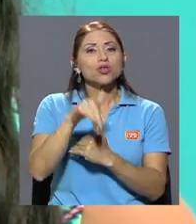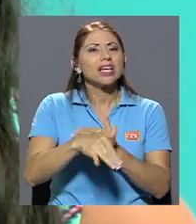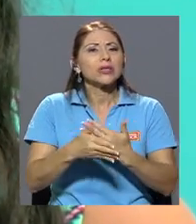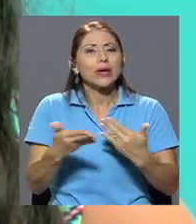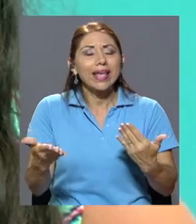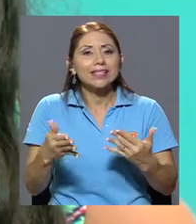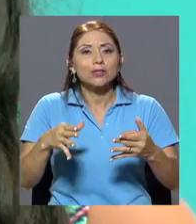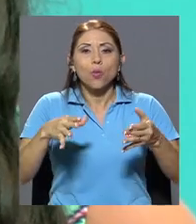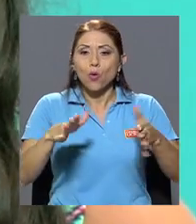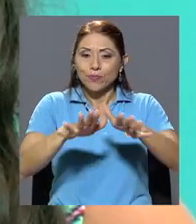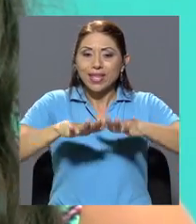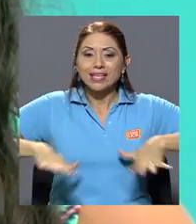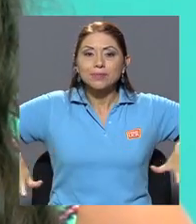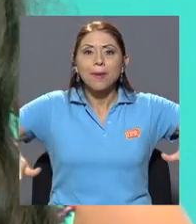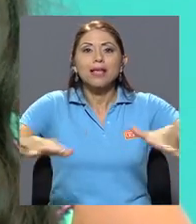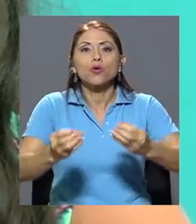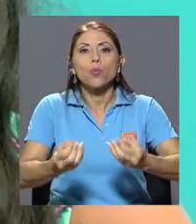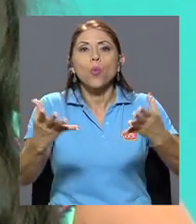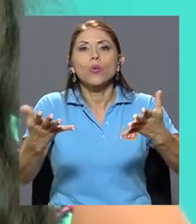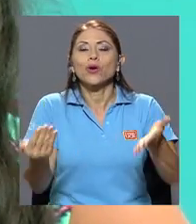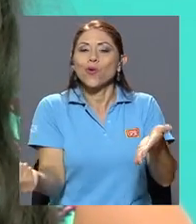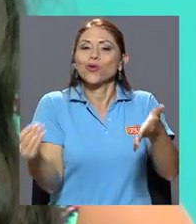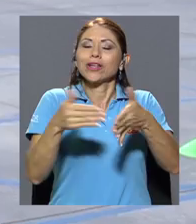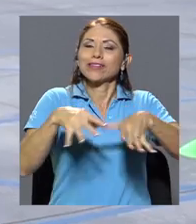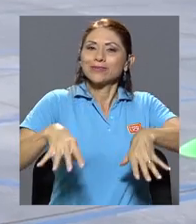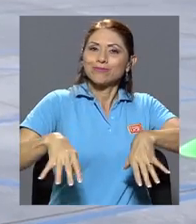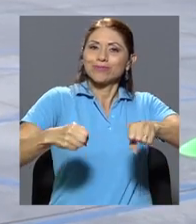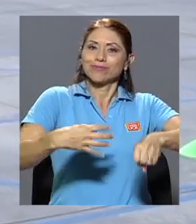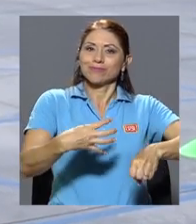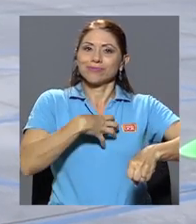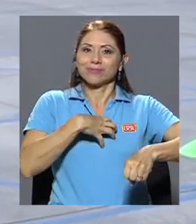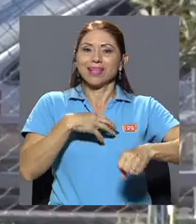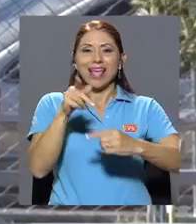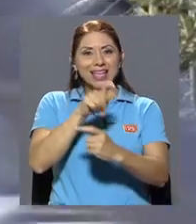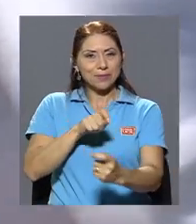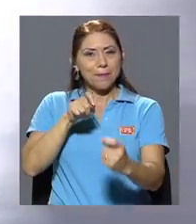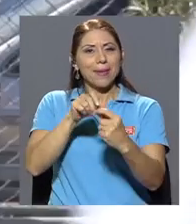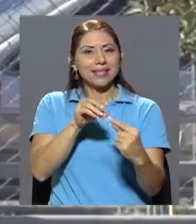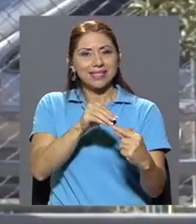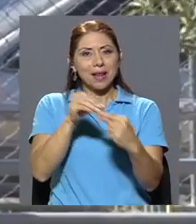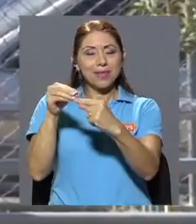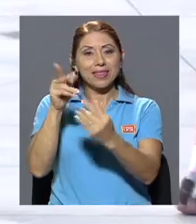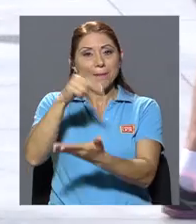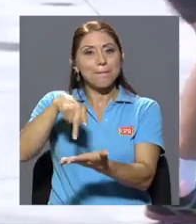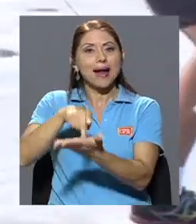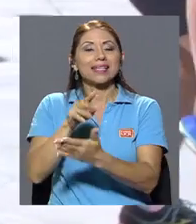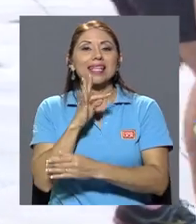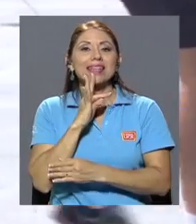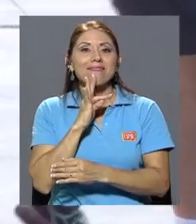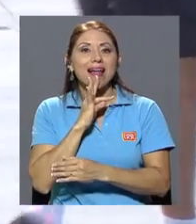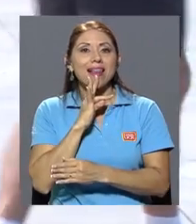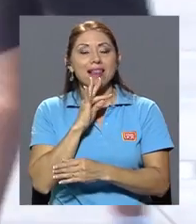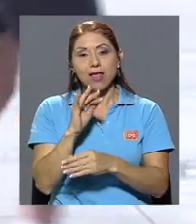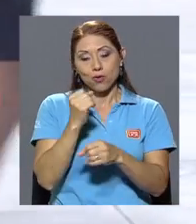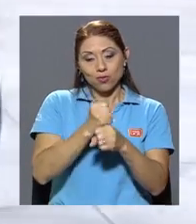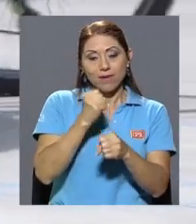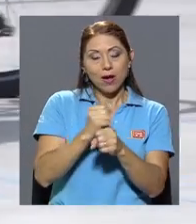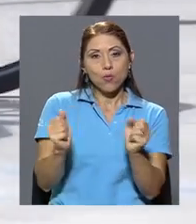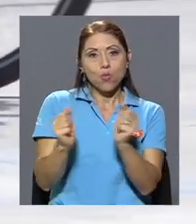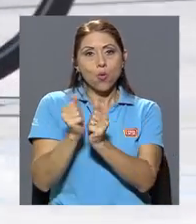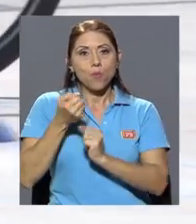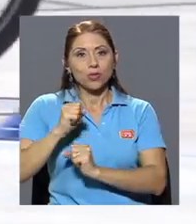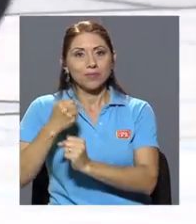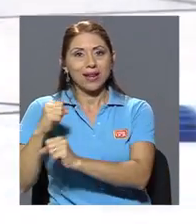basa en la apropiación del espacio público, específicamente en parques en Tibás, como una práctica dirigida con la municipalidad.